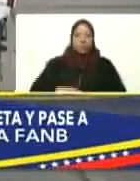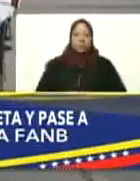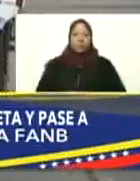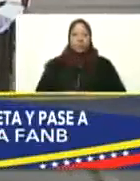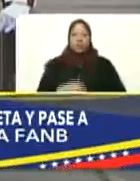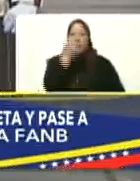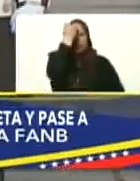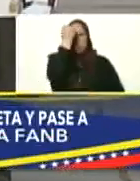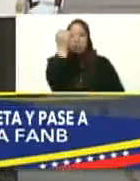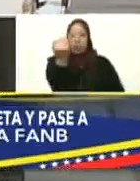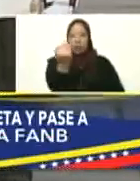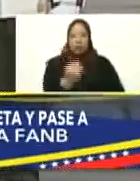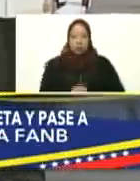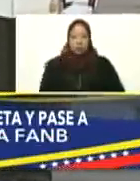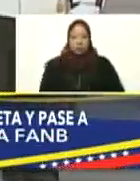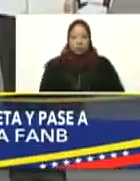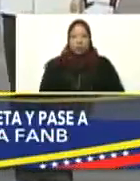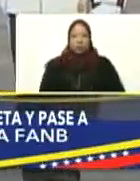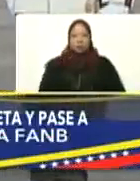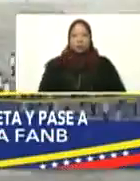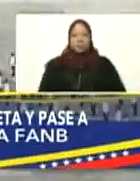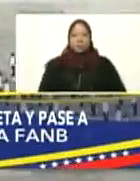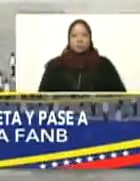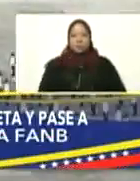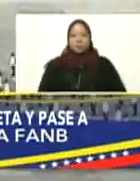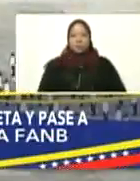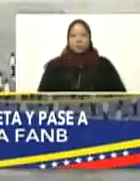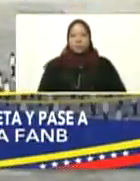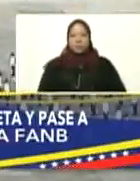¡De frente! ¡Hor!